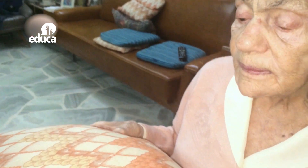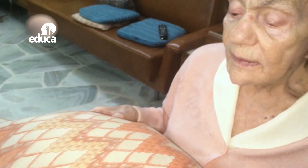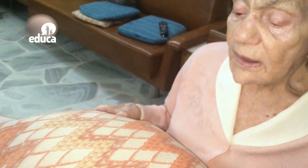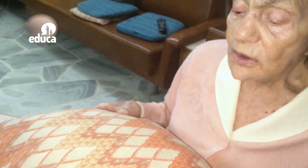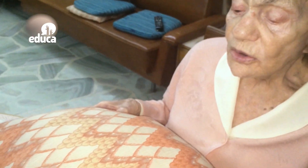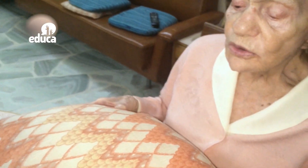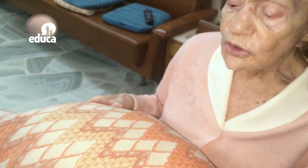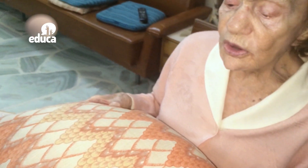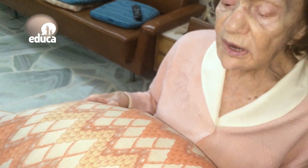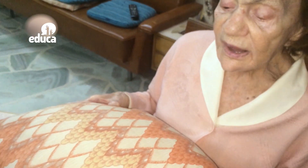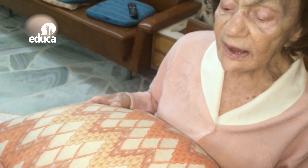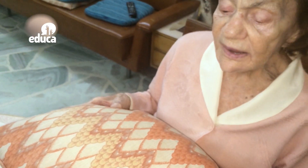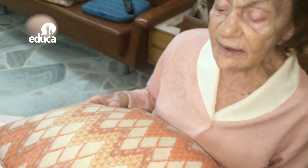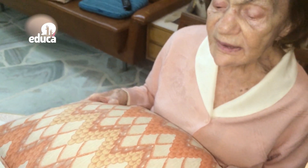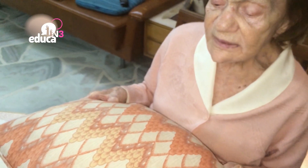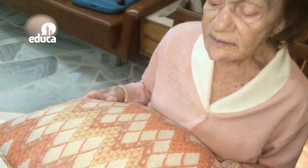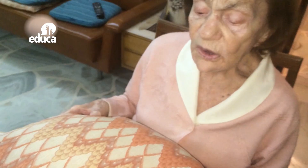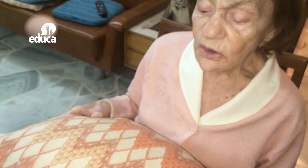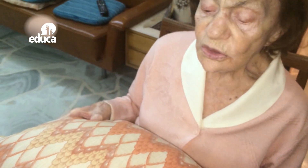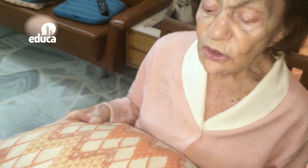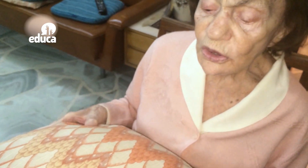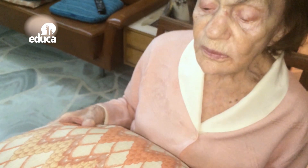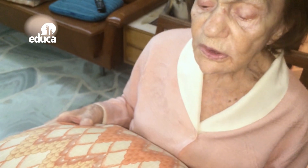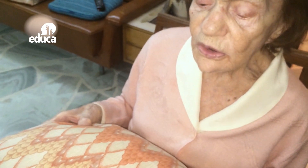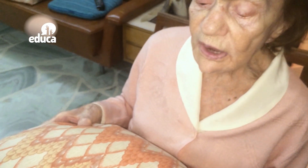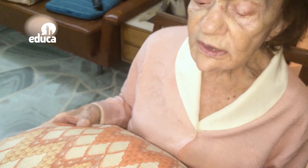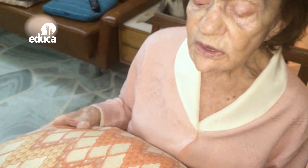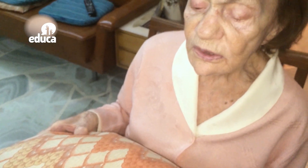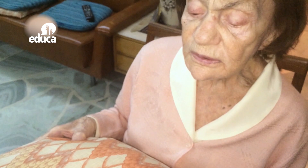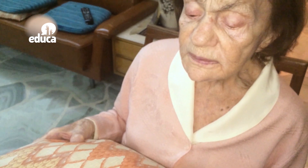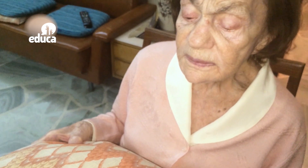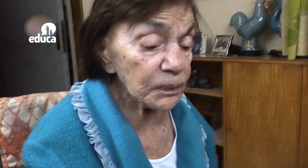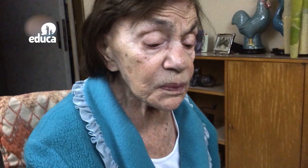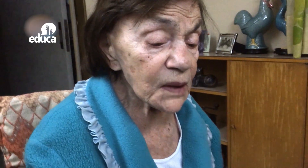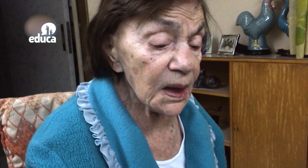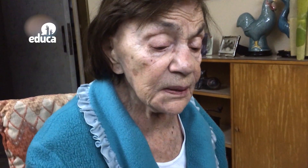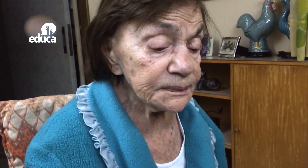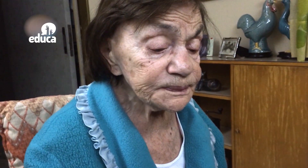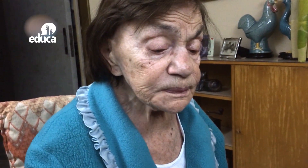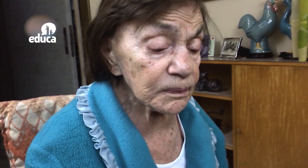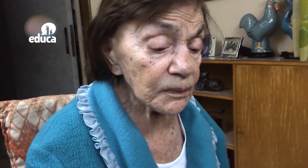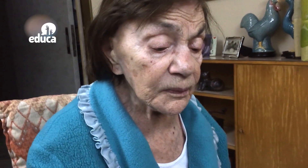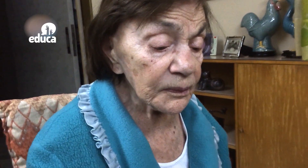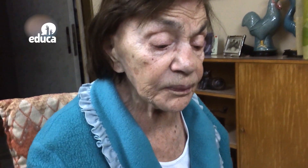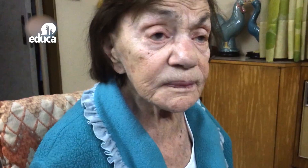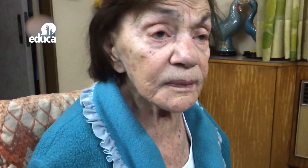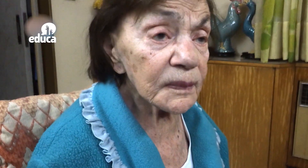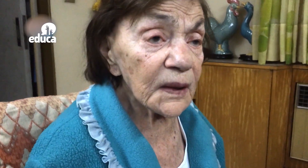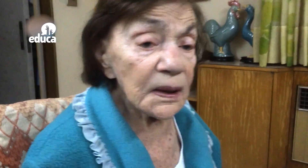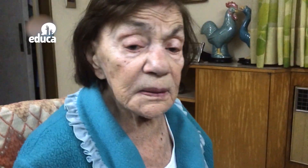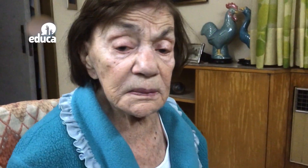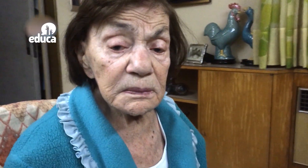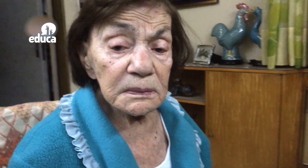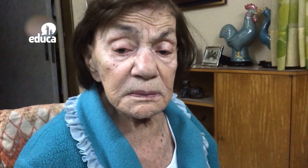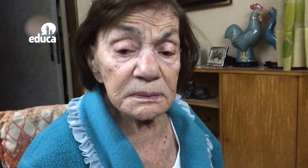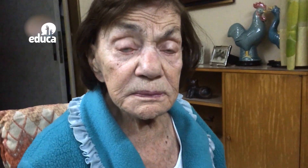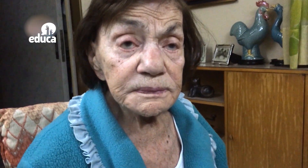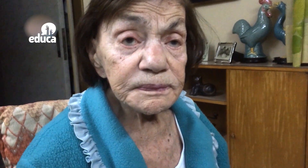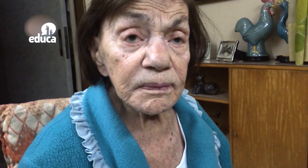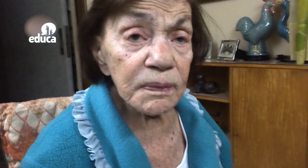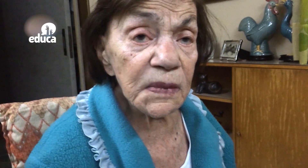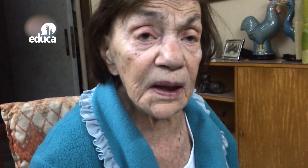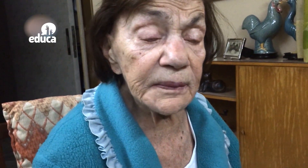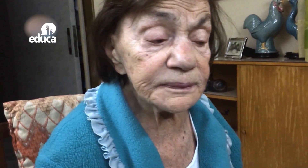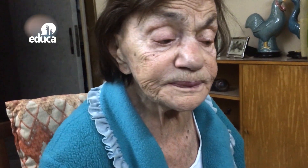difícil conseguir una orquesta. Con todas las ganas, con todo mi corazón. ¿Te acordaste, Abue? ¿Te acordaste